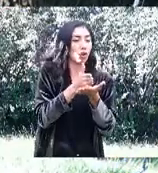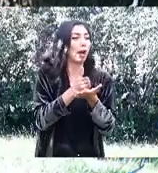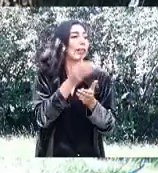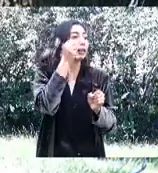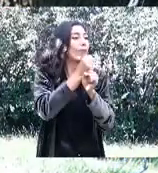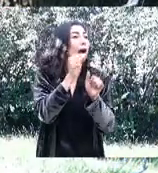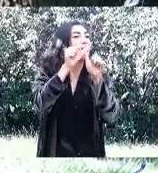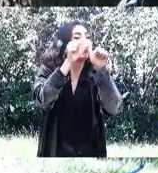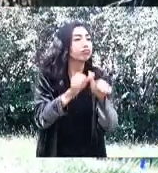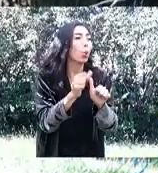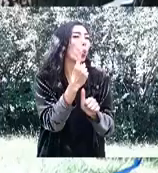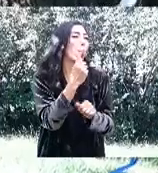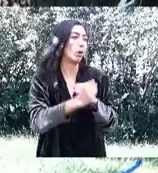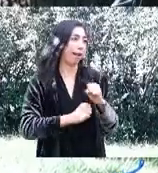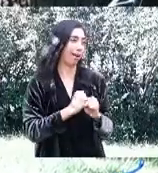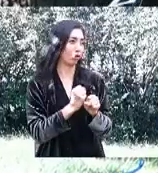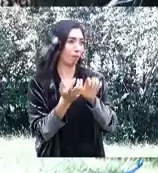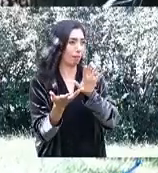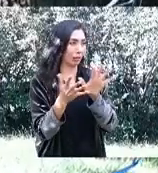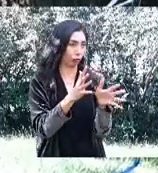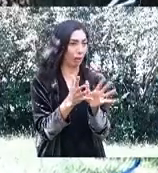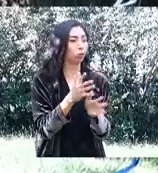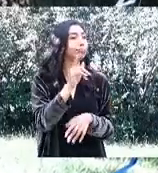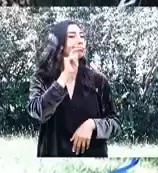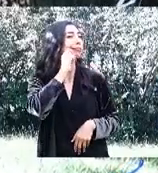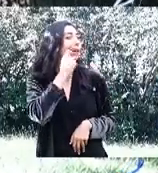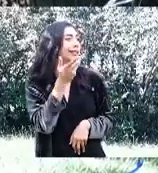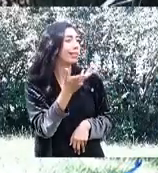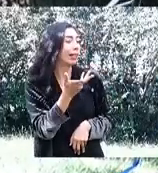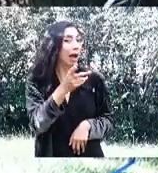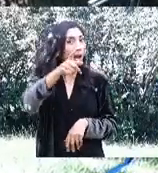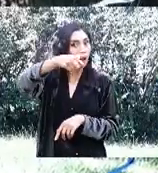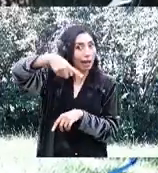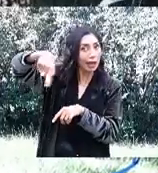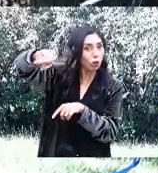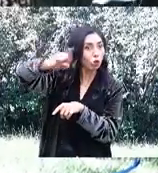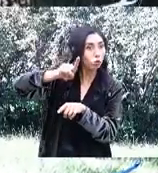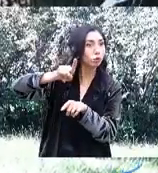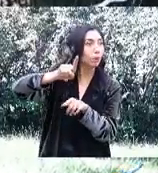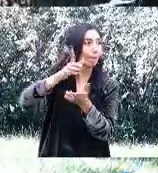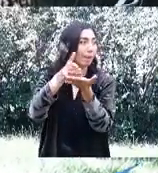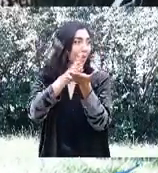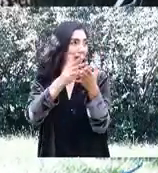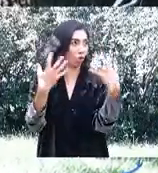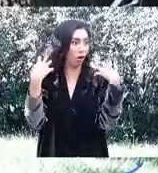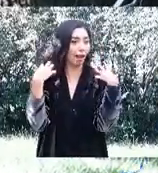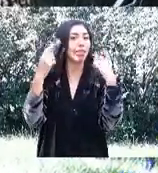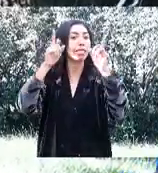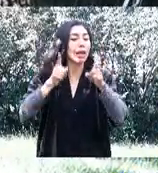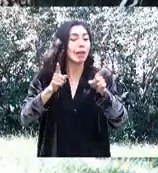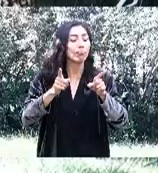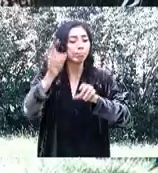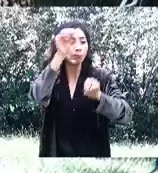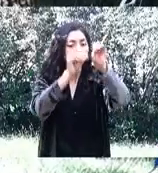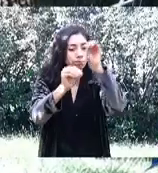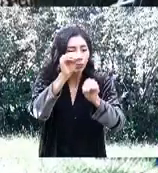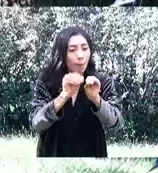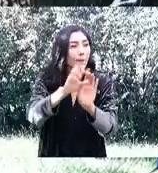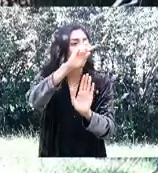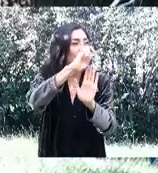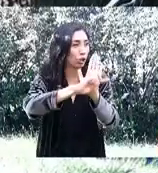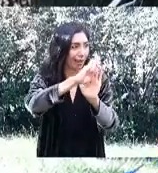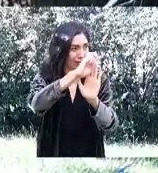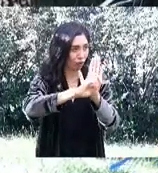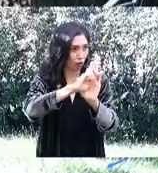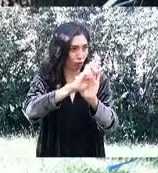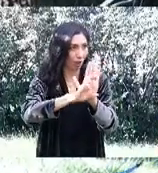significa que ellos y ellas hacen proyectos que se llevan a cabo dentro del programa de